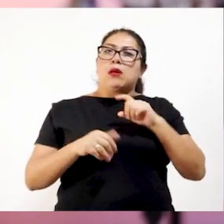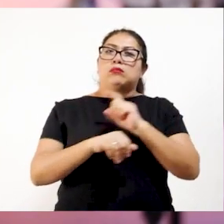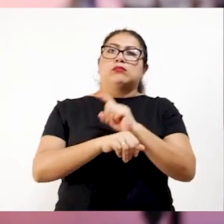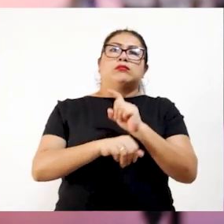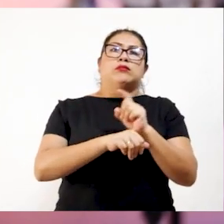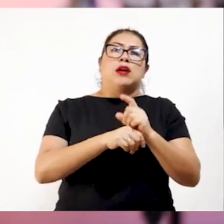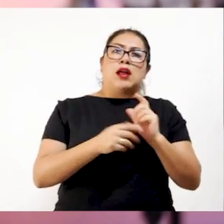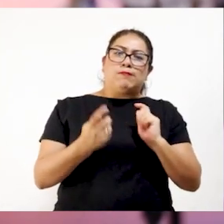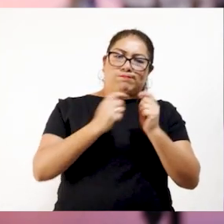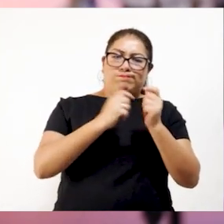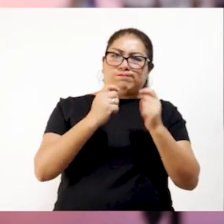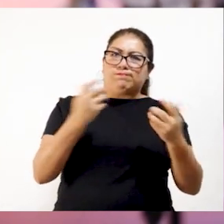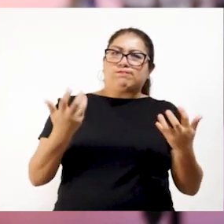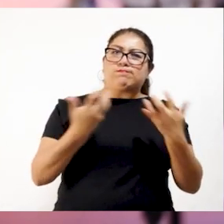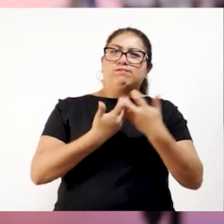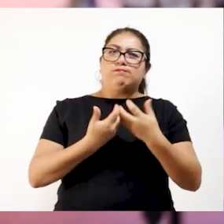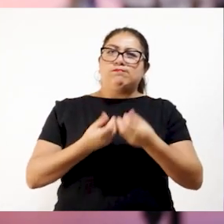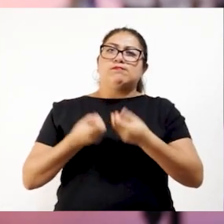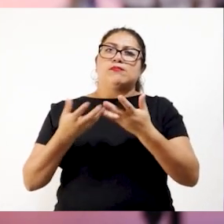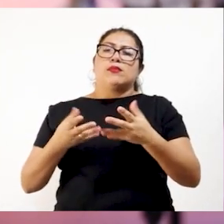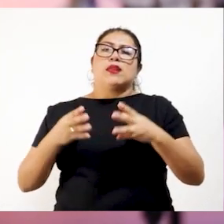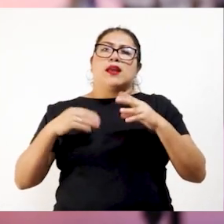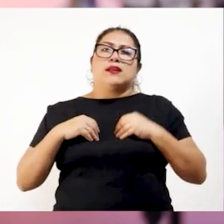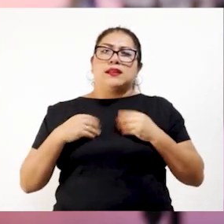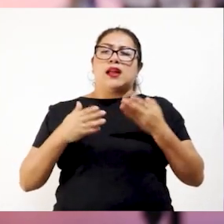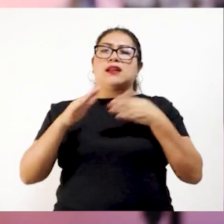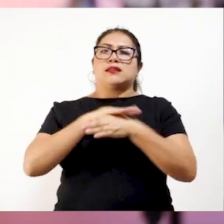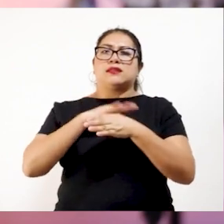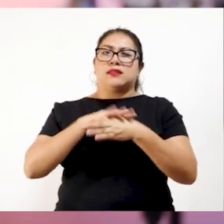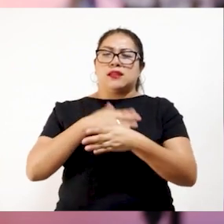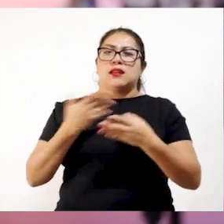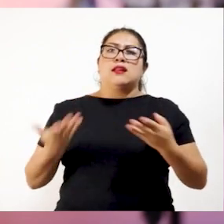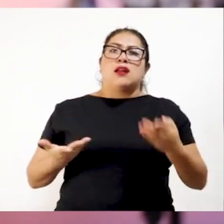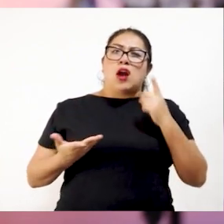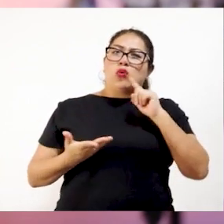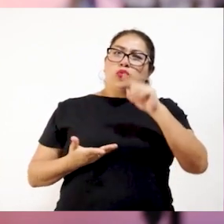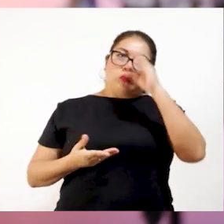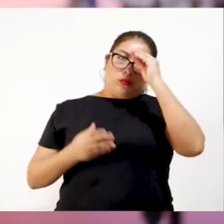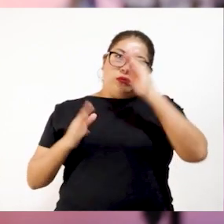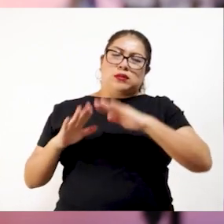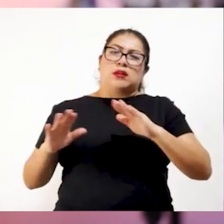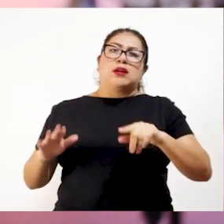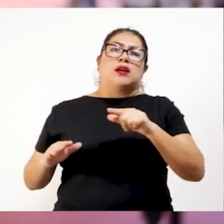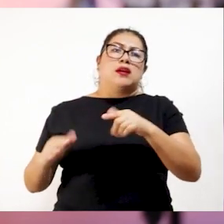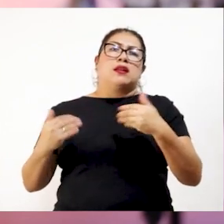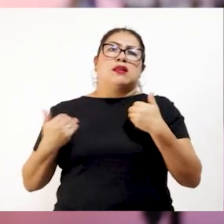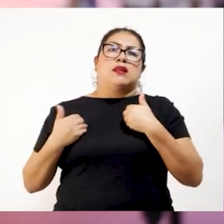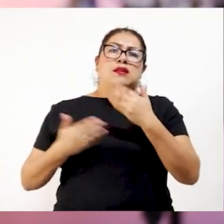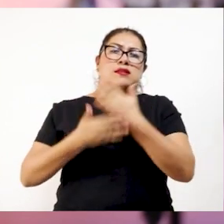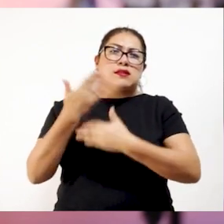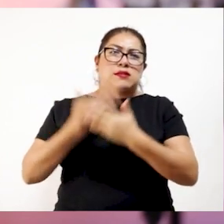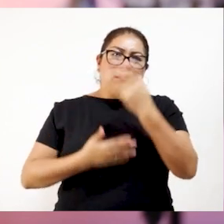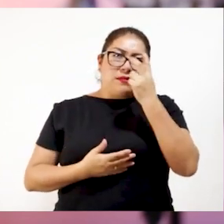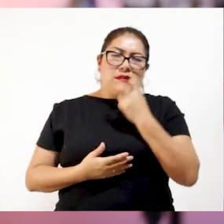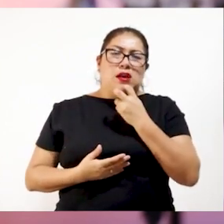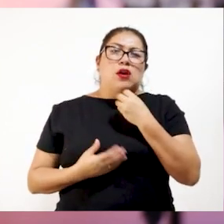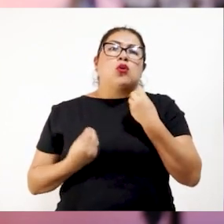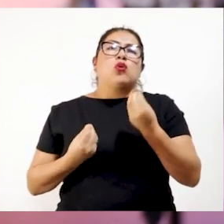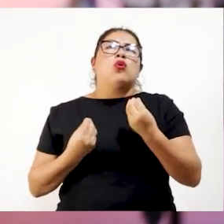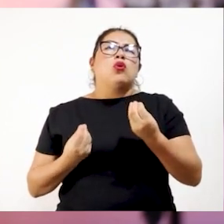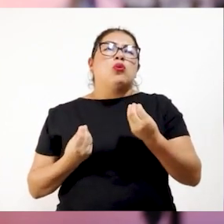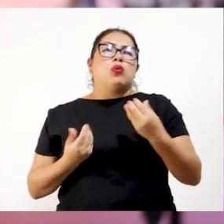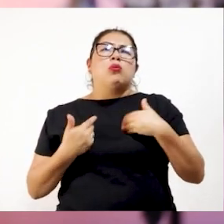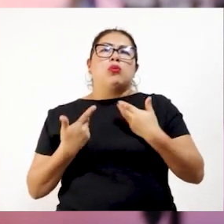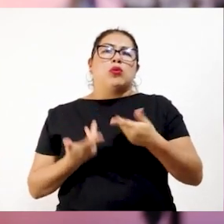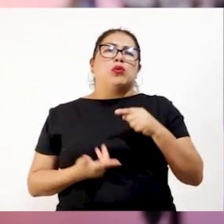para darle la adaptabilidad, la aceptabilidad, la accesibilidad a un niño que tiene discapacidad